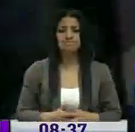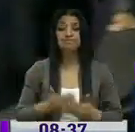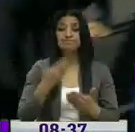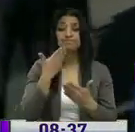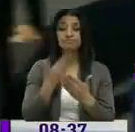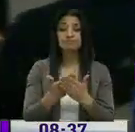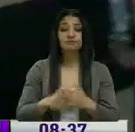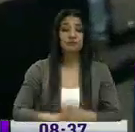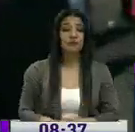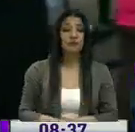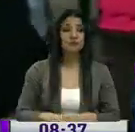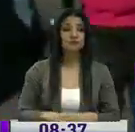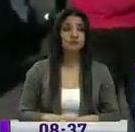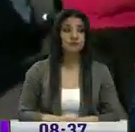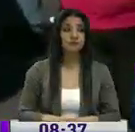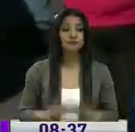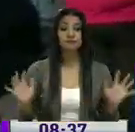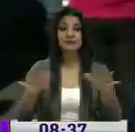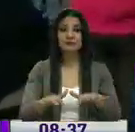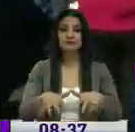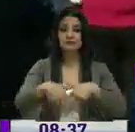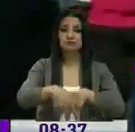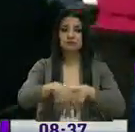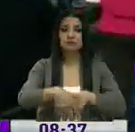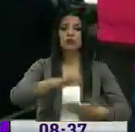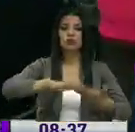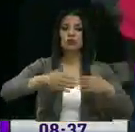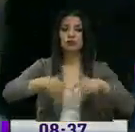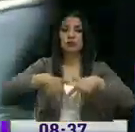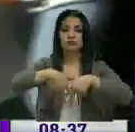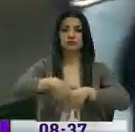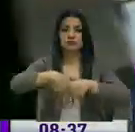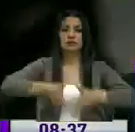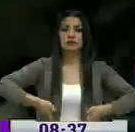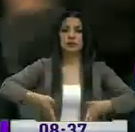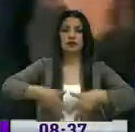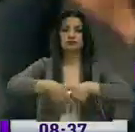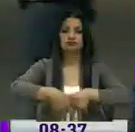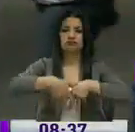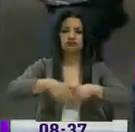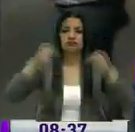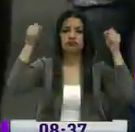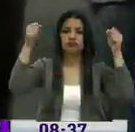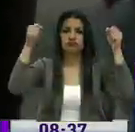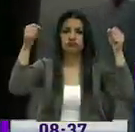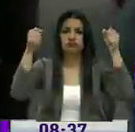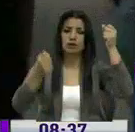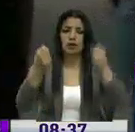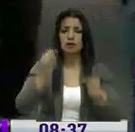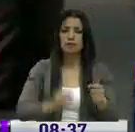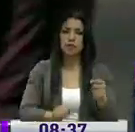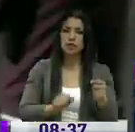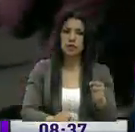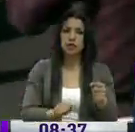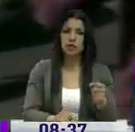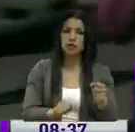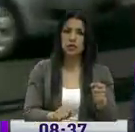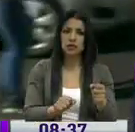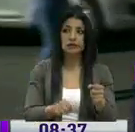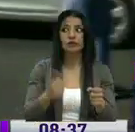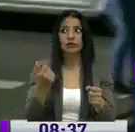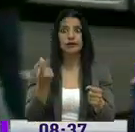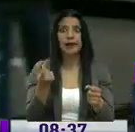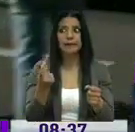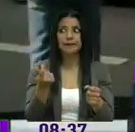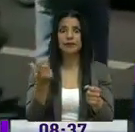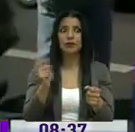por momentos la comunidad lastimosamente cierra parte de la vía y bueno, algunos carros pitan, otros realmente necesitan